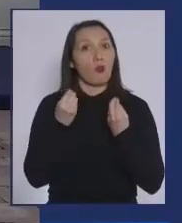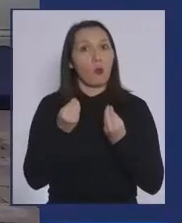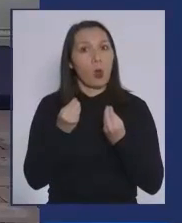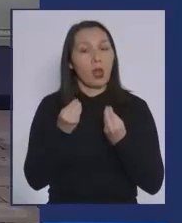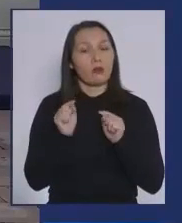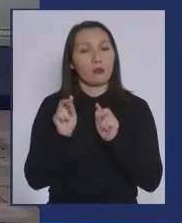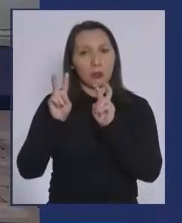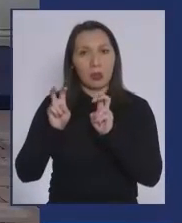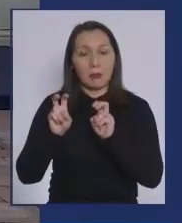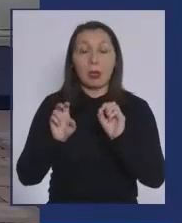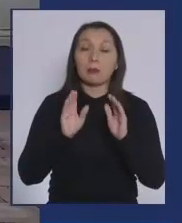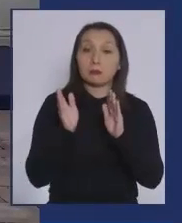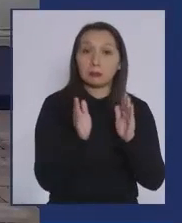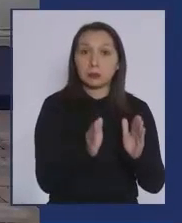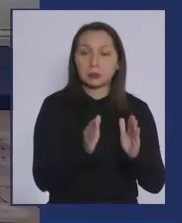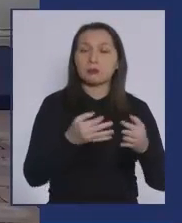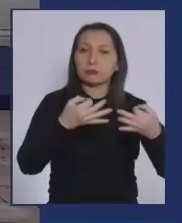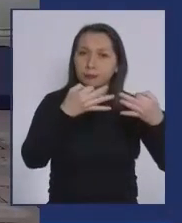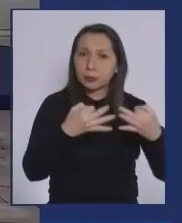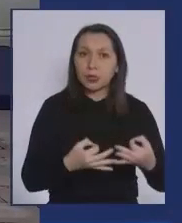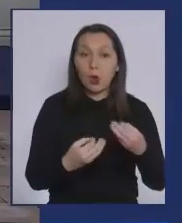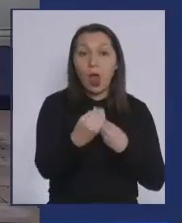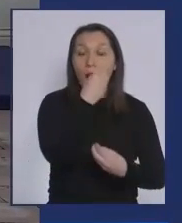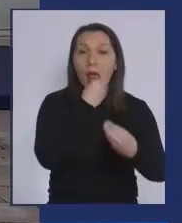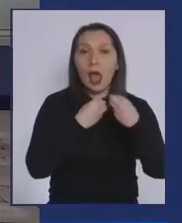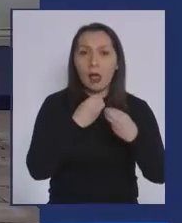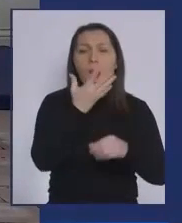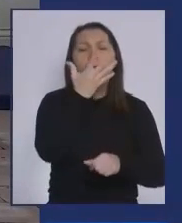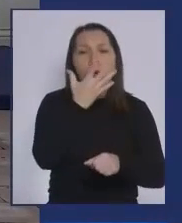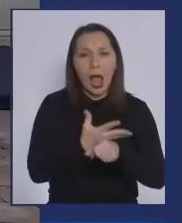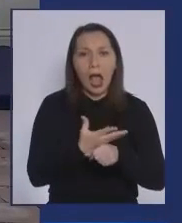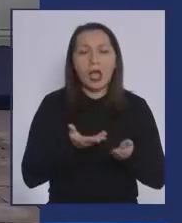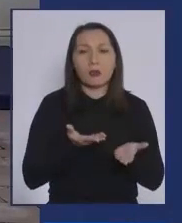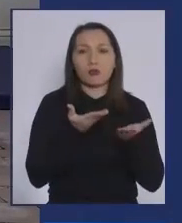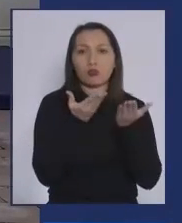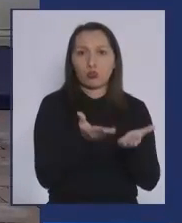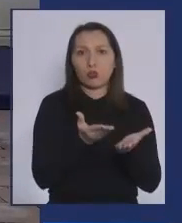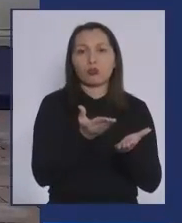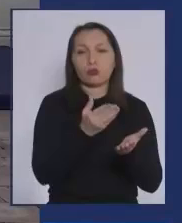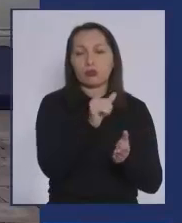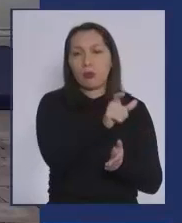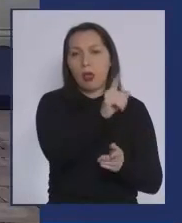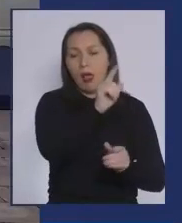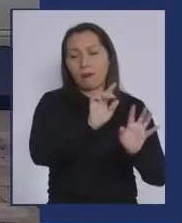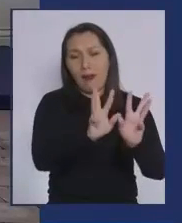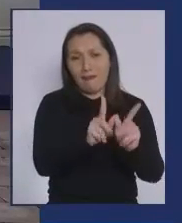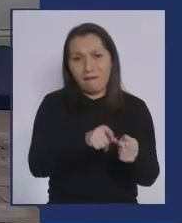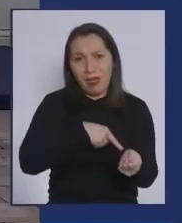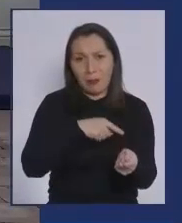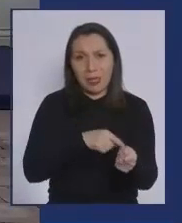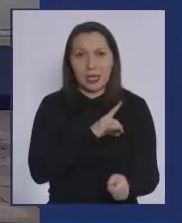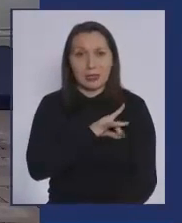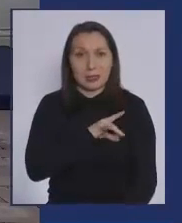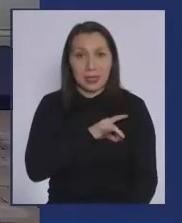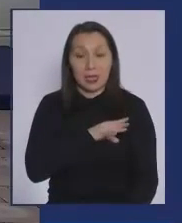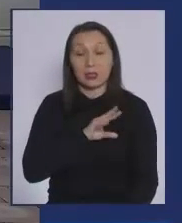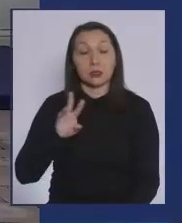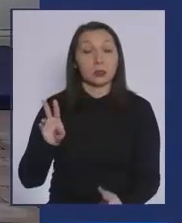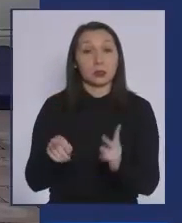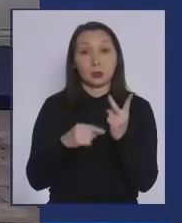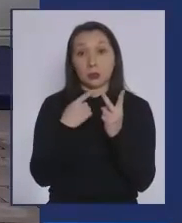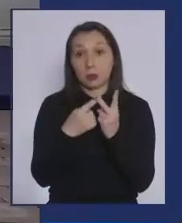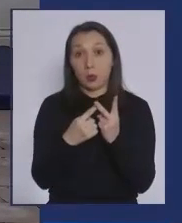por una parte garantiza que los alimentos estén a disposición de las familias chilenas y